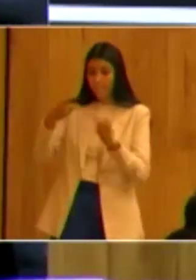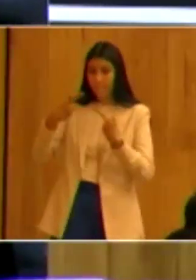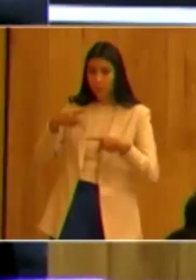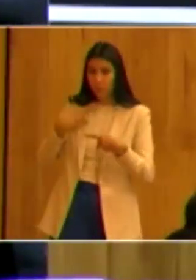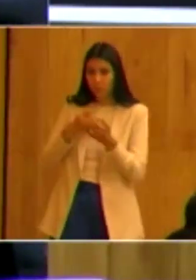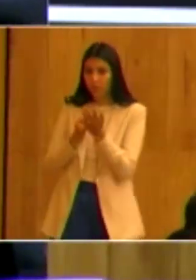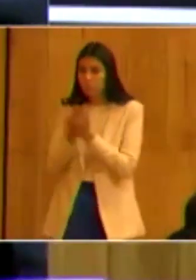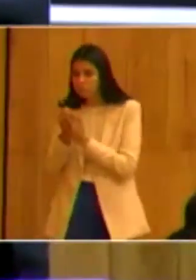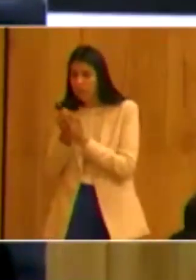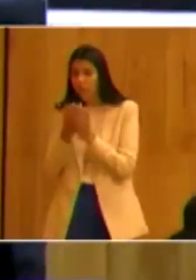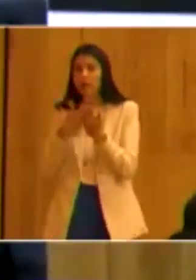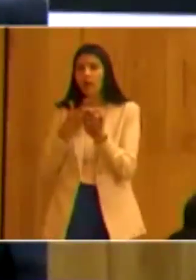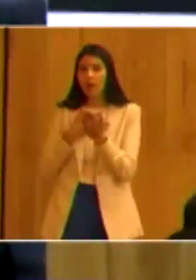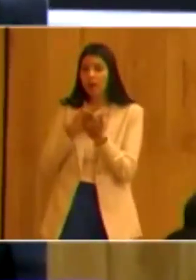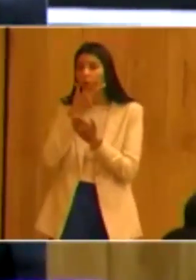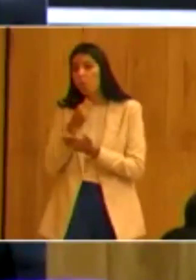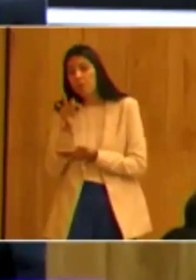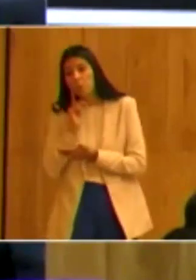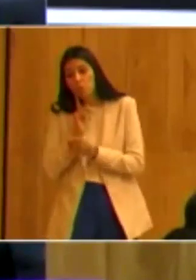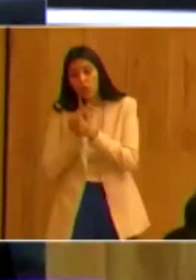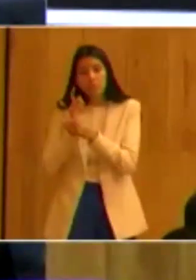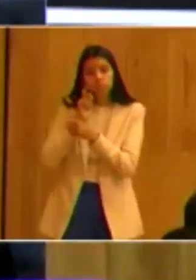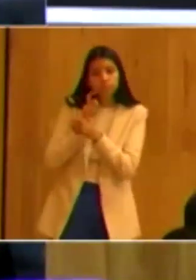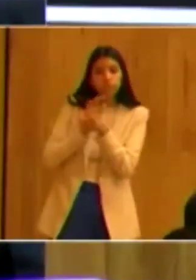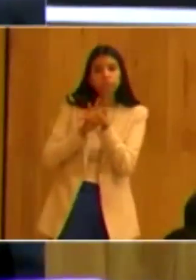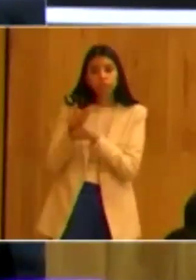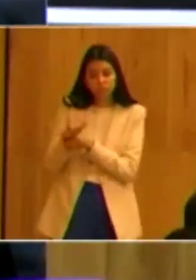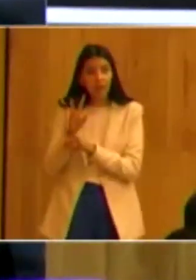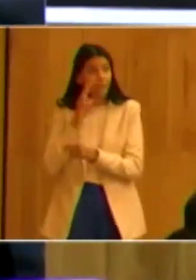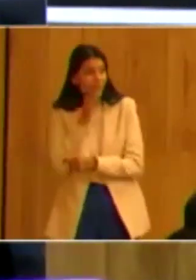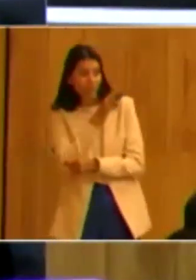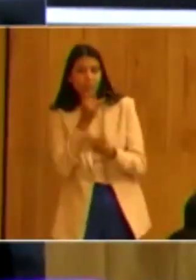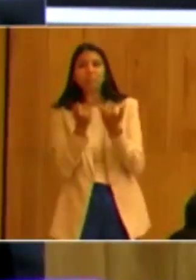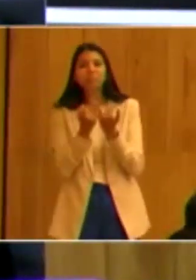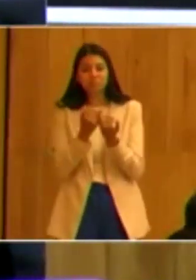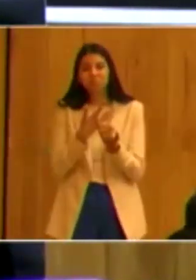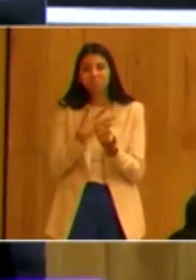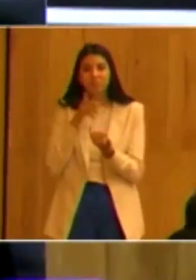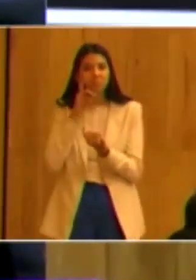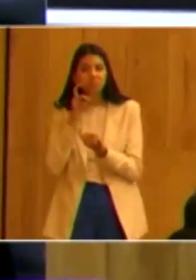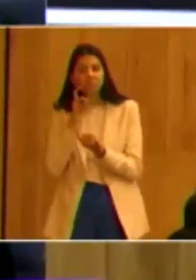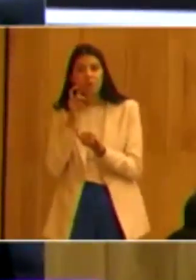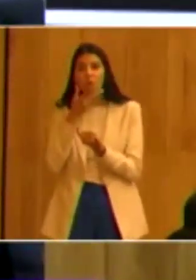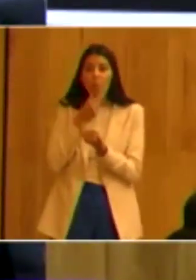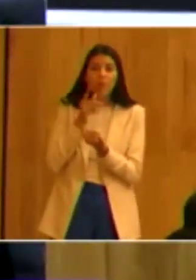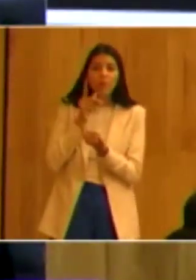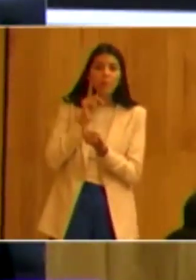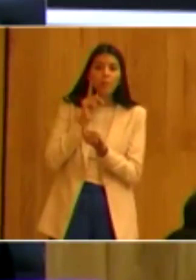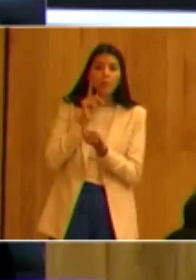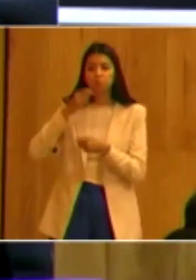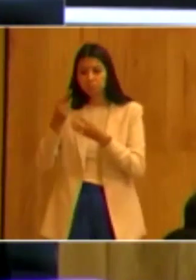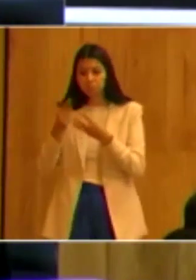sexo. Y efectivamente, como lo vimos, a partir del sexo hay una asignación de atributos y una